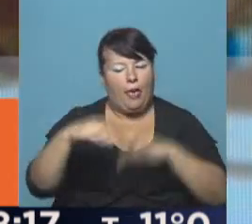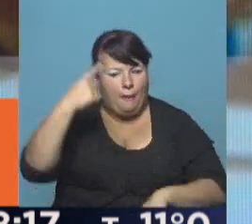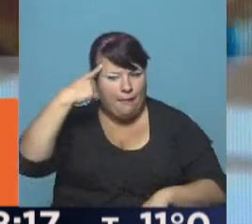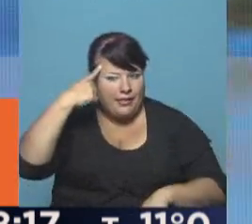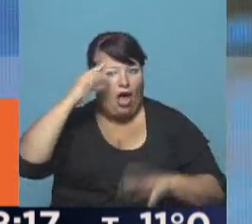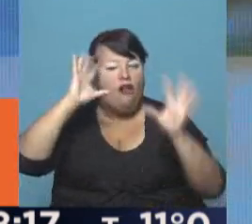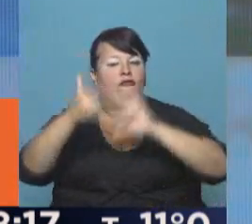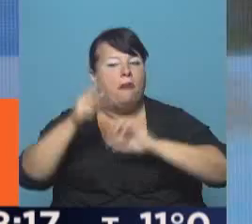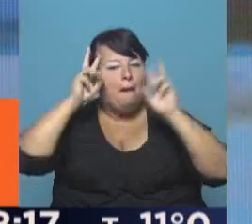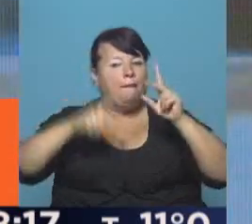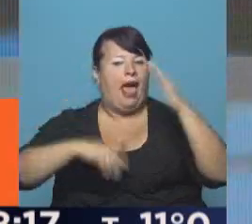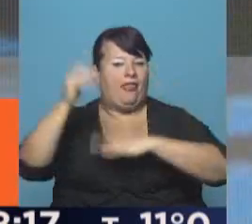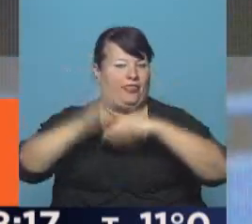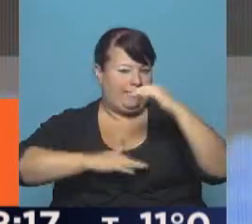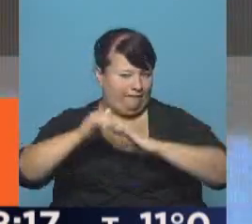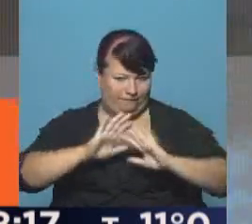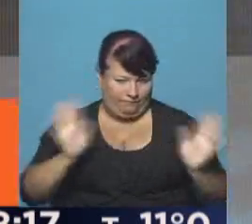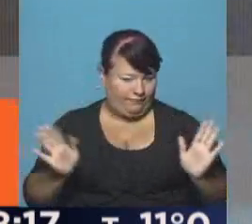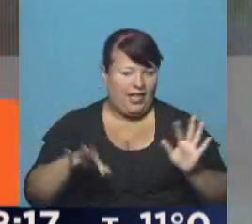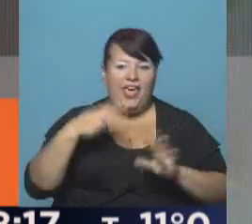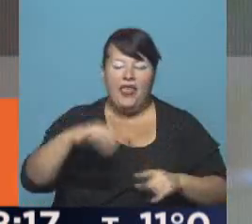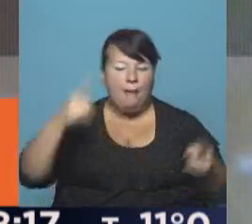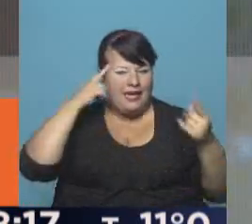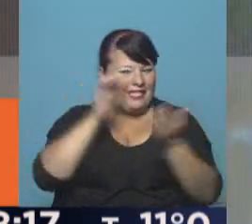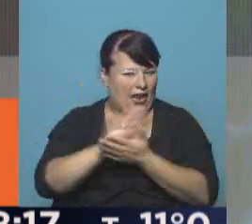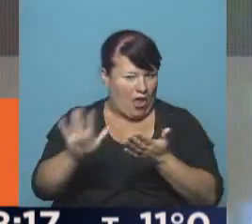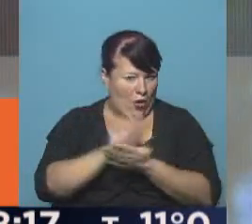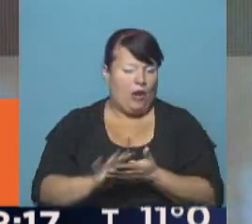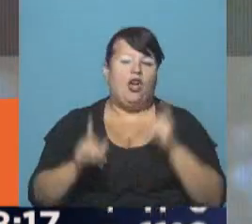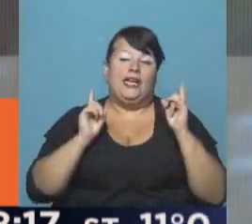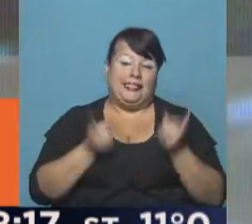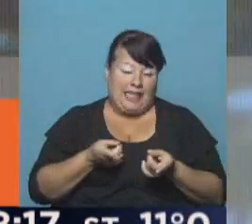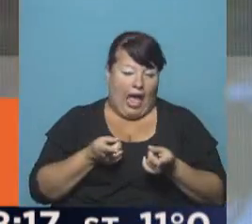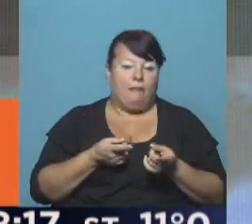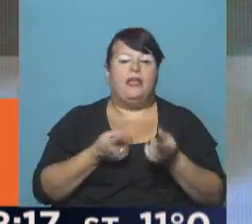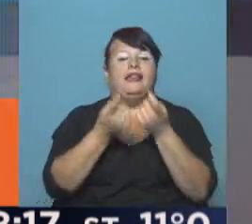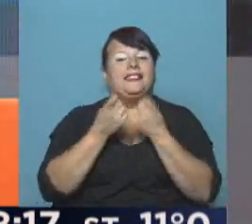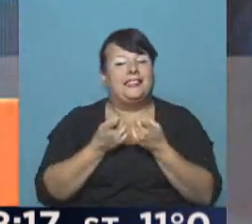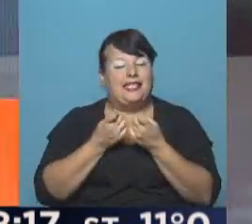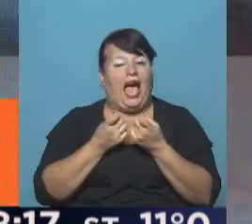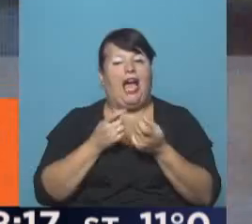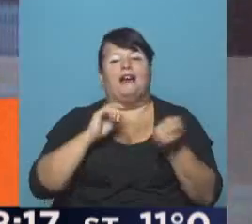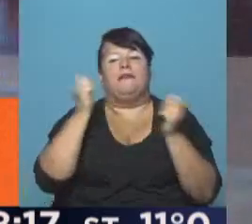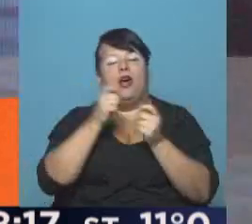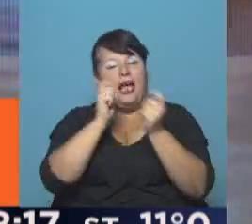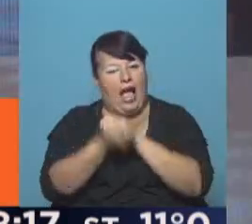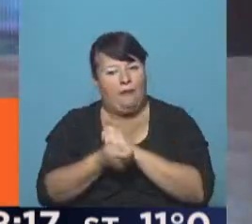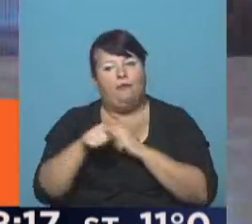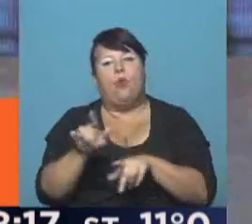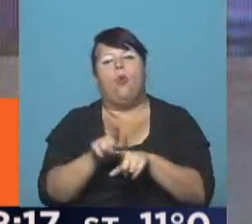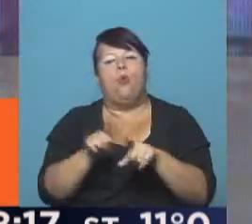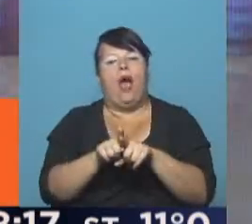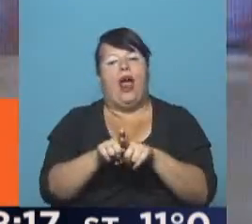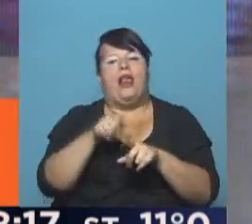el diseño de las obras de infraestructura hay que repensar las también digo requiere resignificar esto de